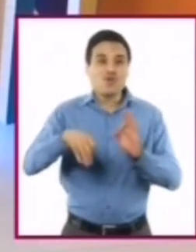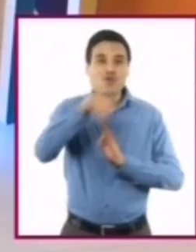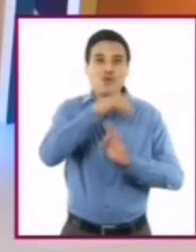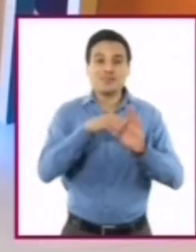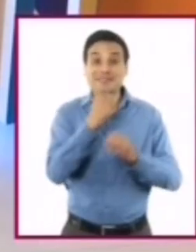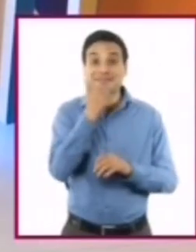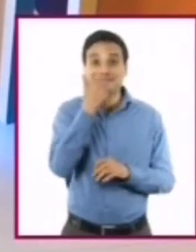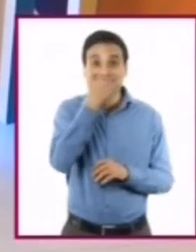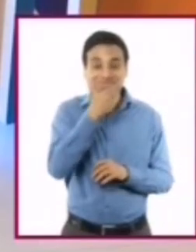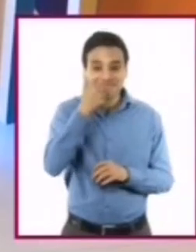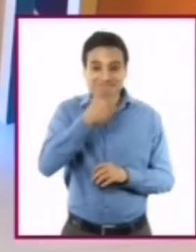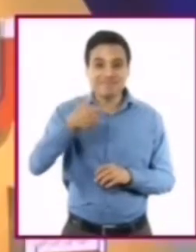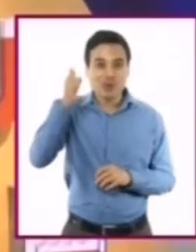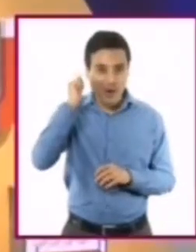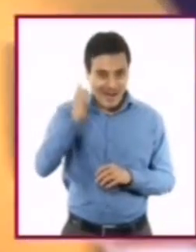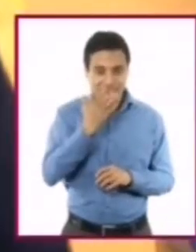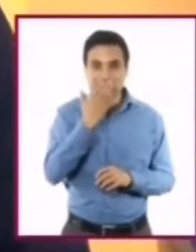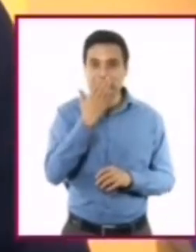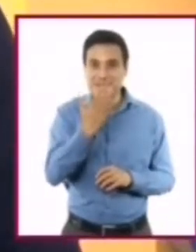estudiantes. Espero se encuentren bien.